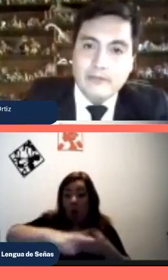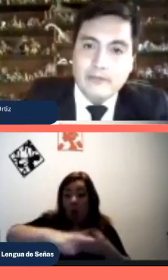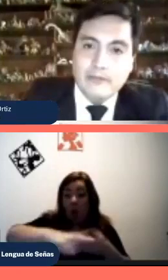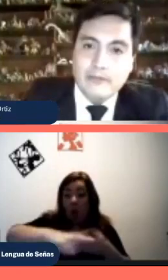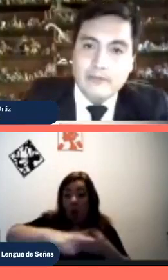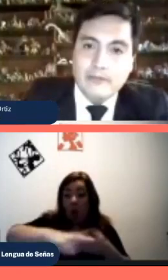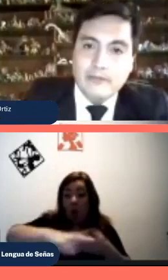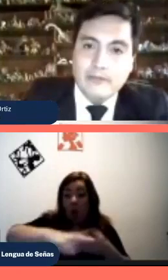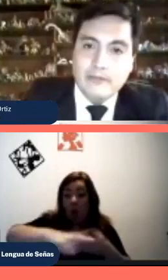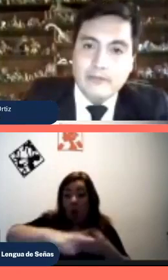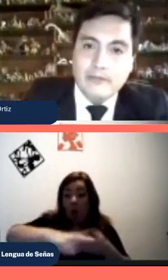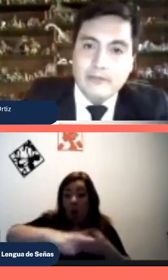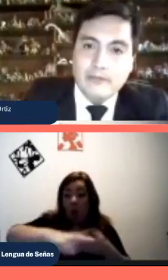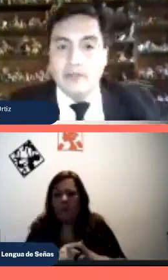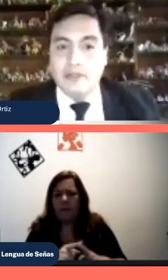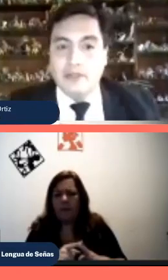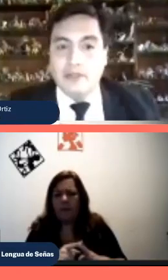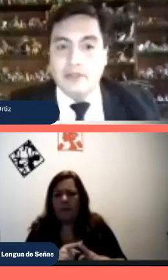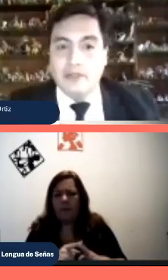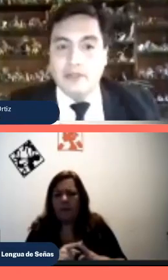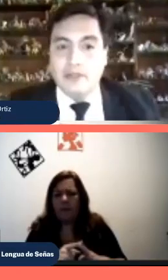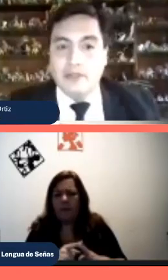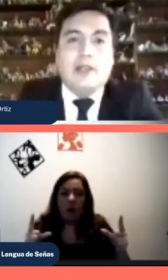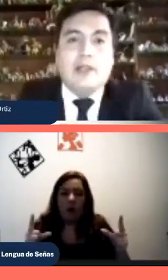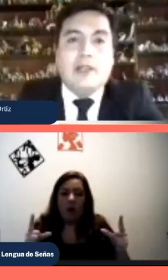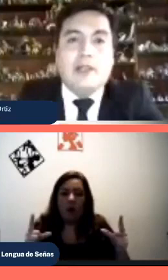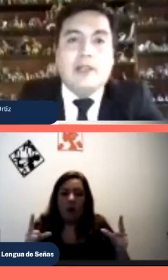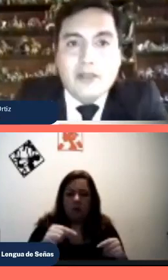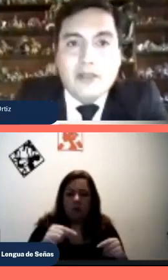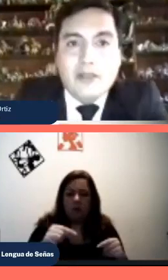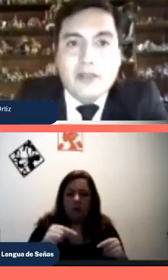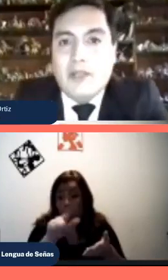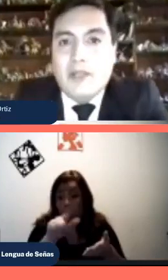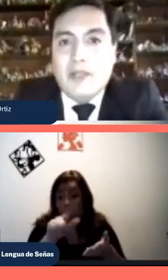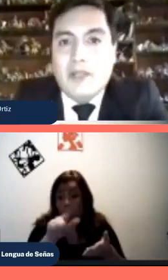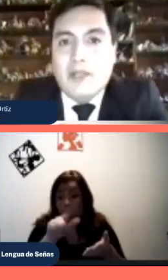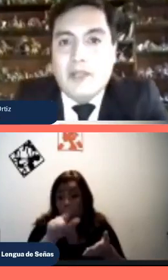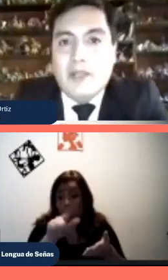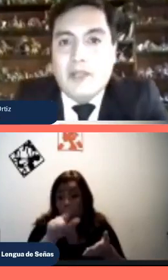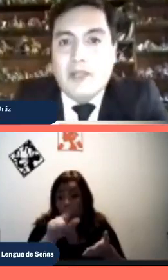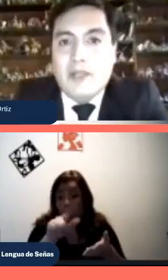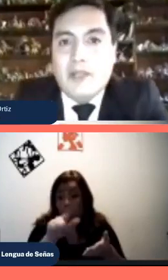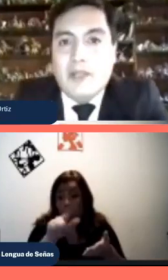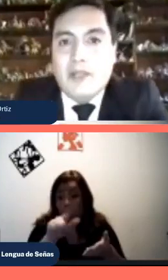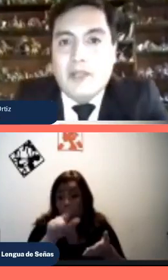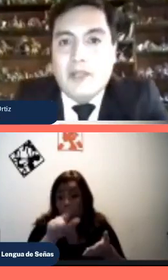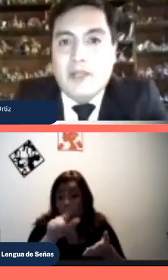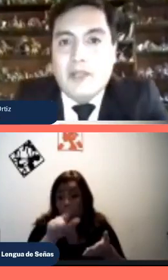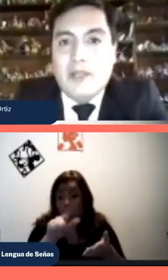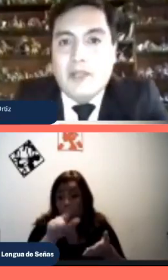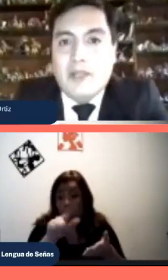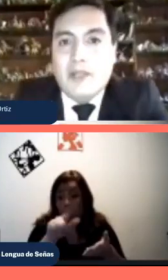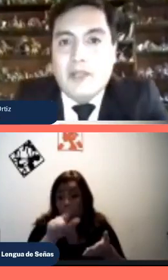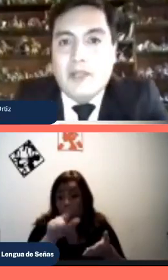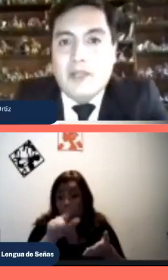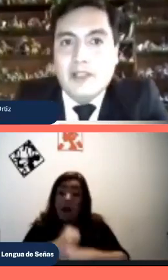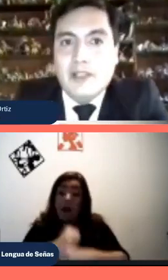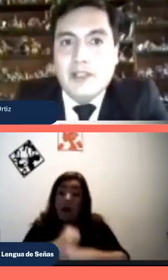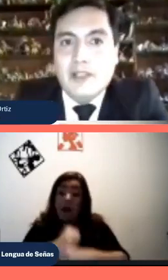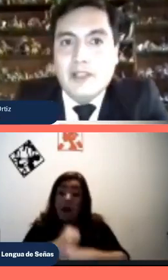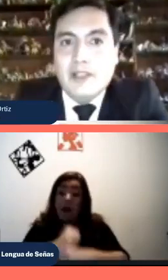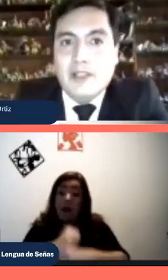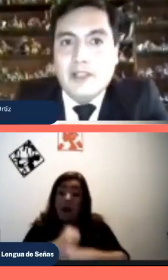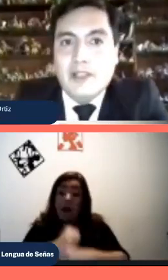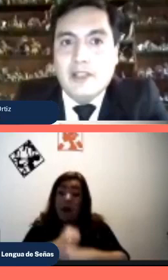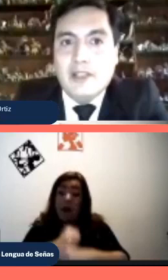No solamente han aparecido gonfoterios en esta laguna de Tahuatahua, sino que también han aparecido restos de caballos prehistóricos como este,